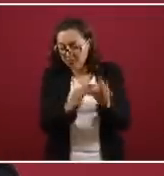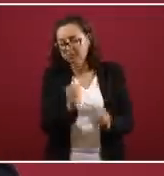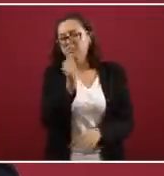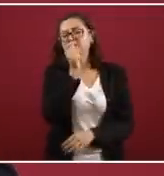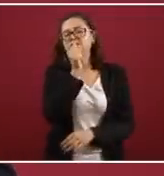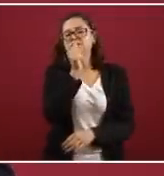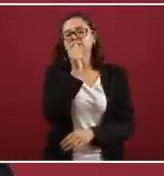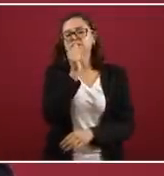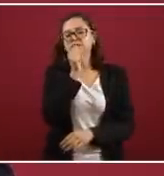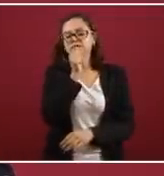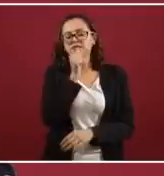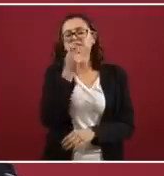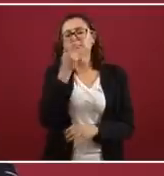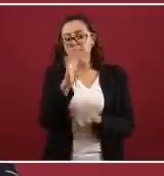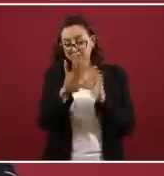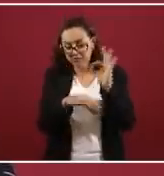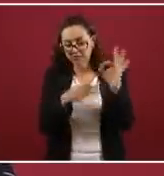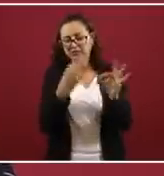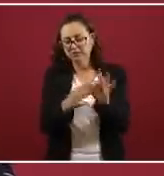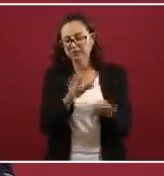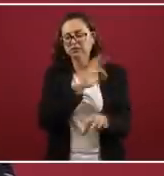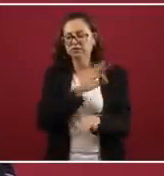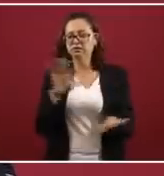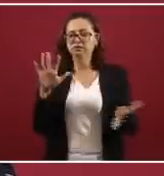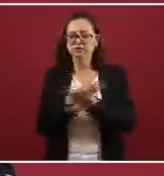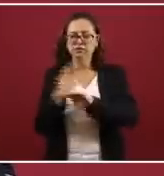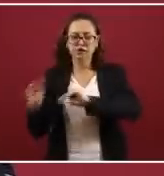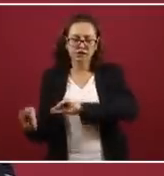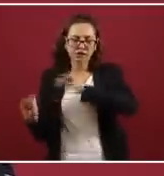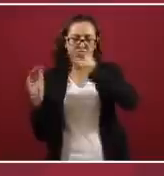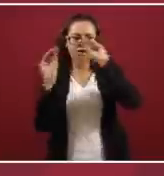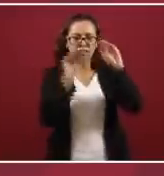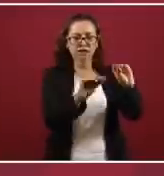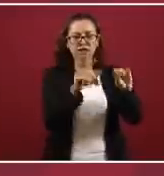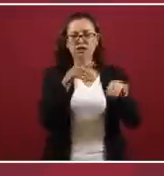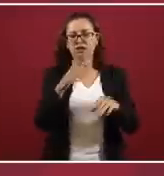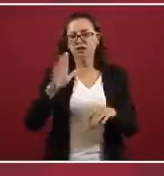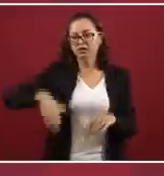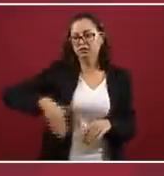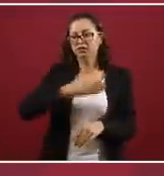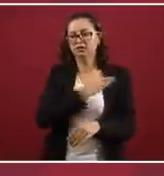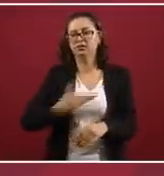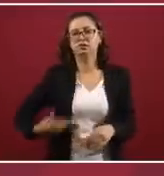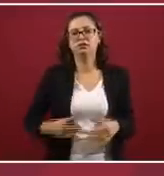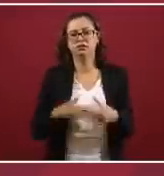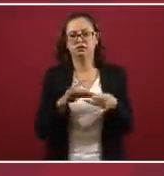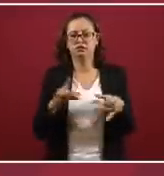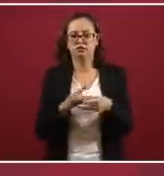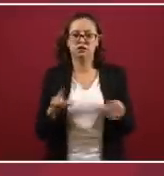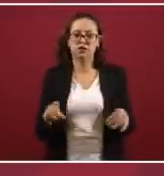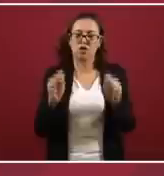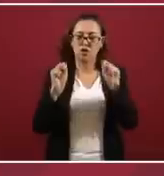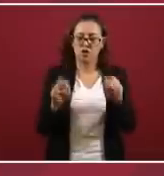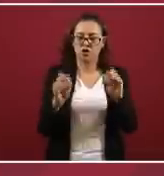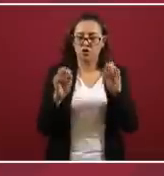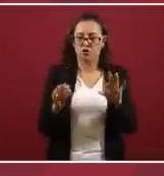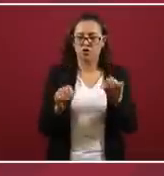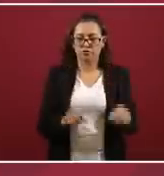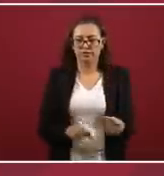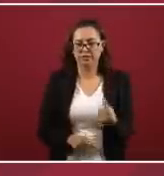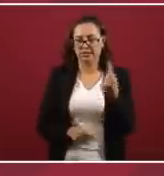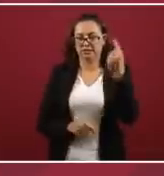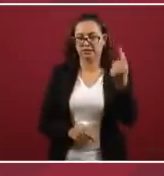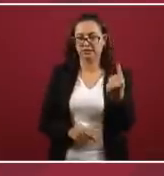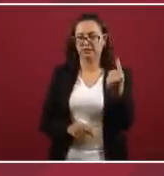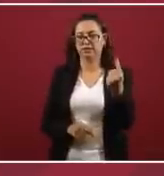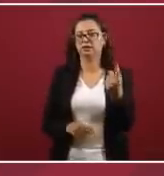que tengamos la operación para establecer, como señala el señor presidente, una oficina de base